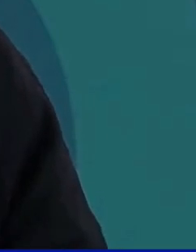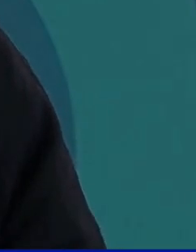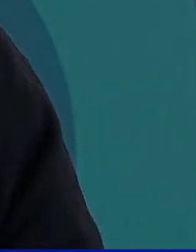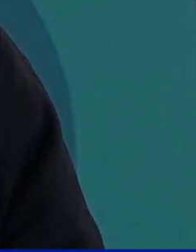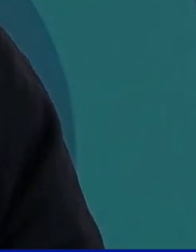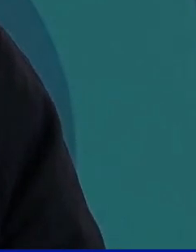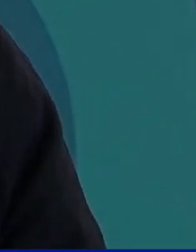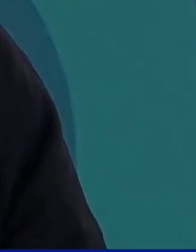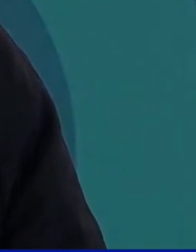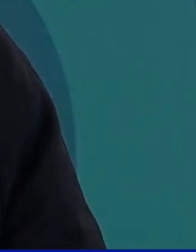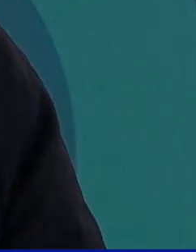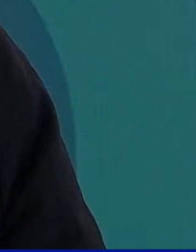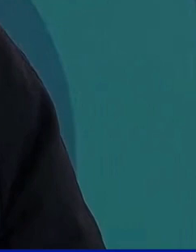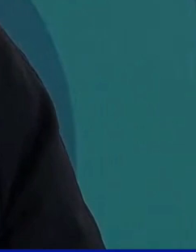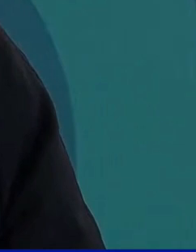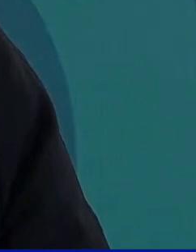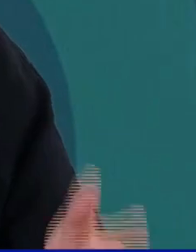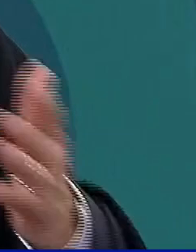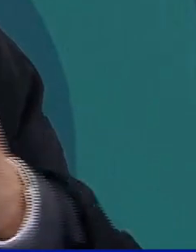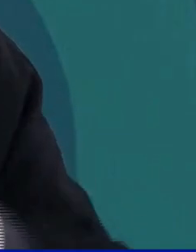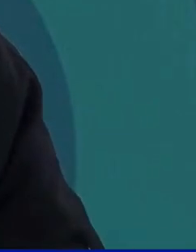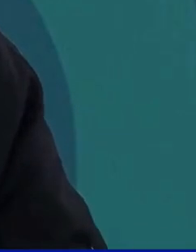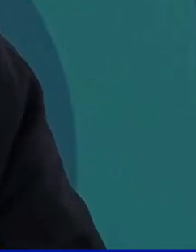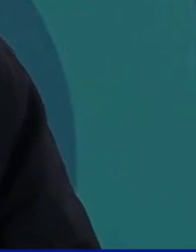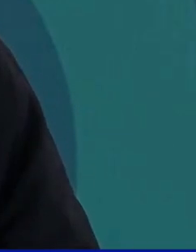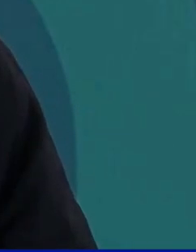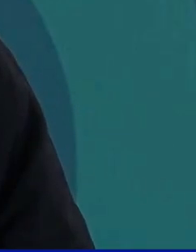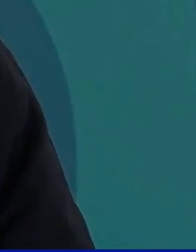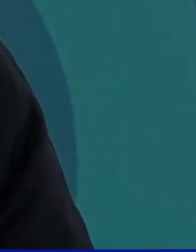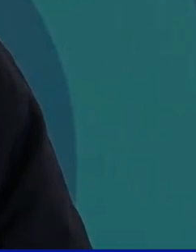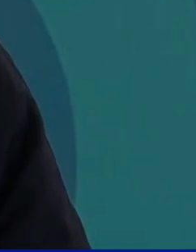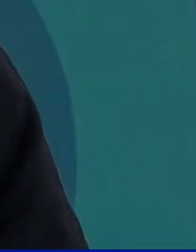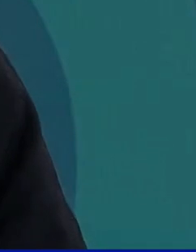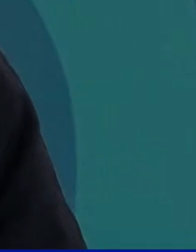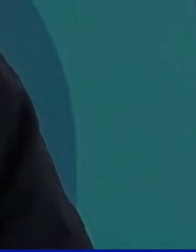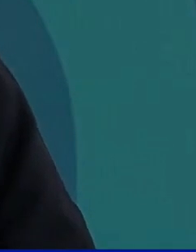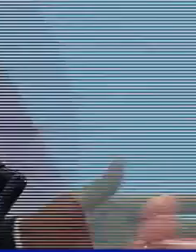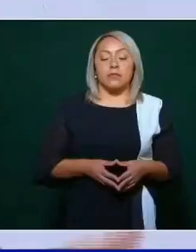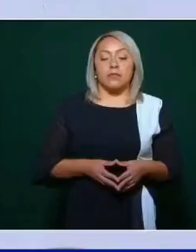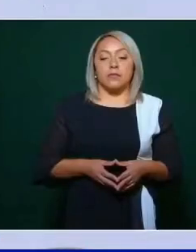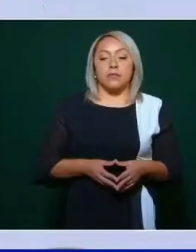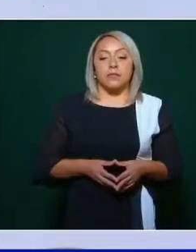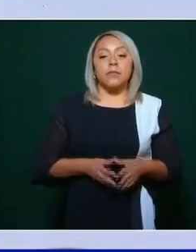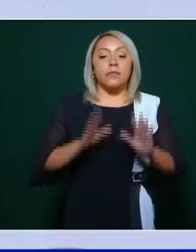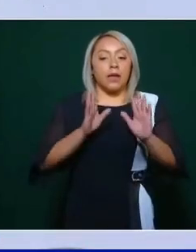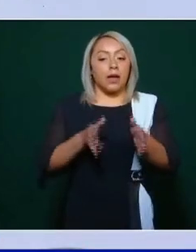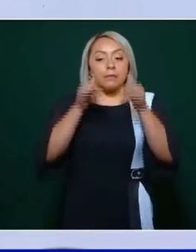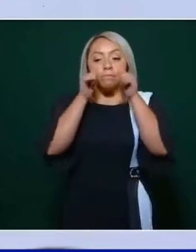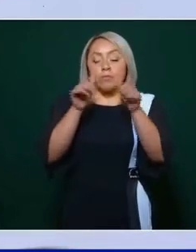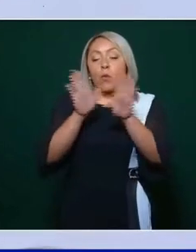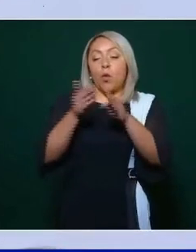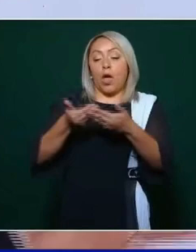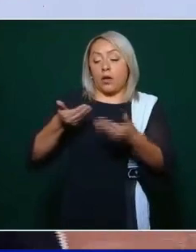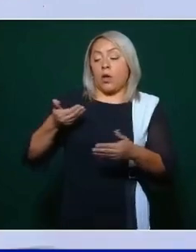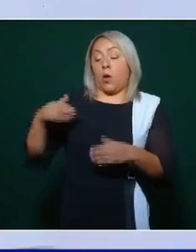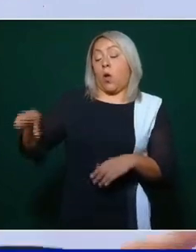el Gobierno Federal ha cumplido en tiempo y forma en términos de los convenios con